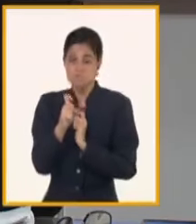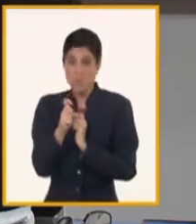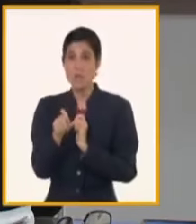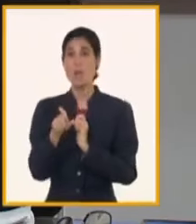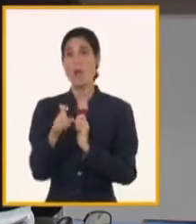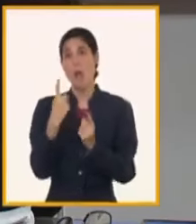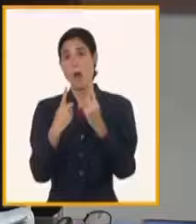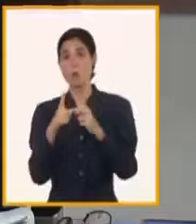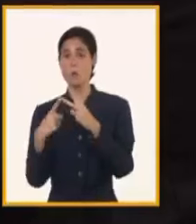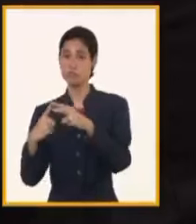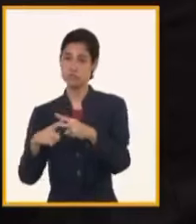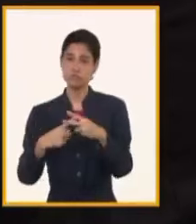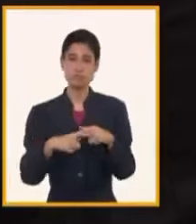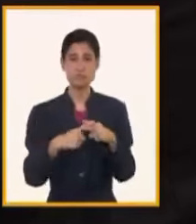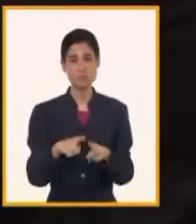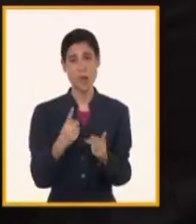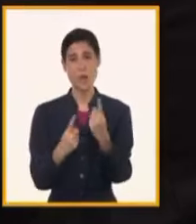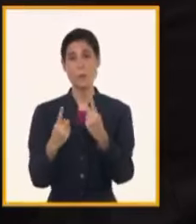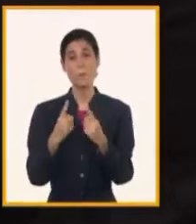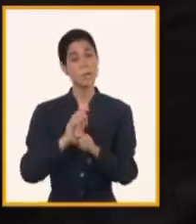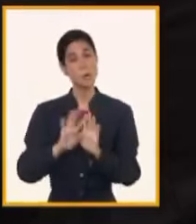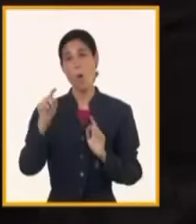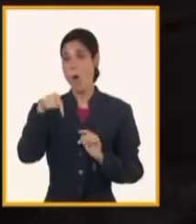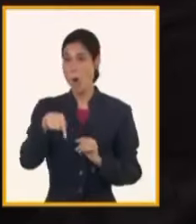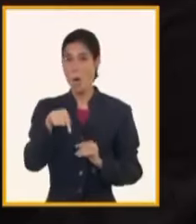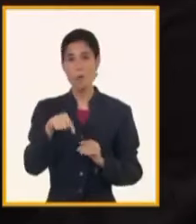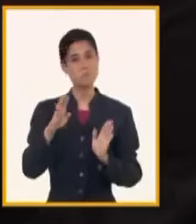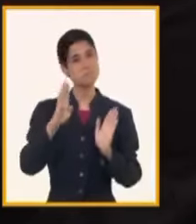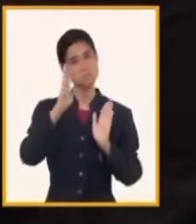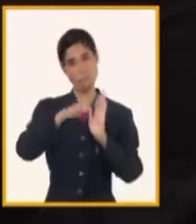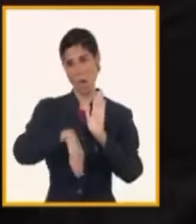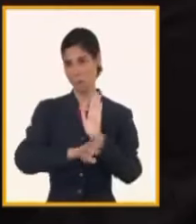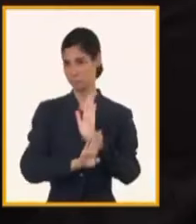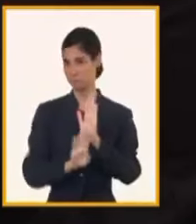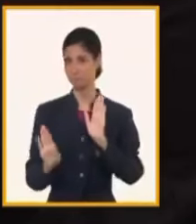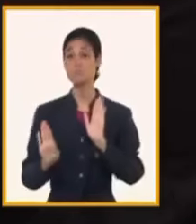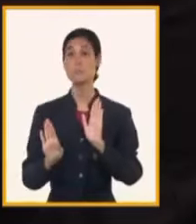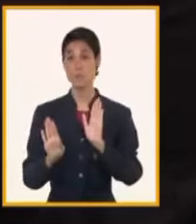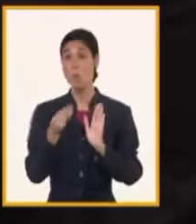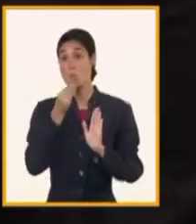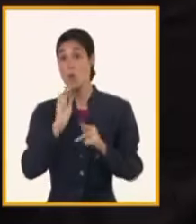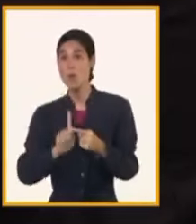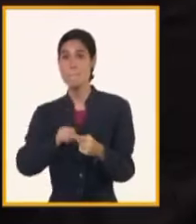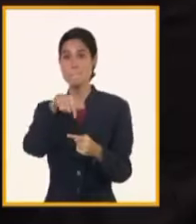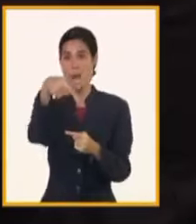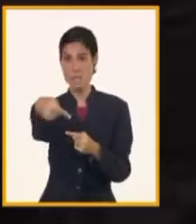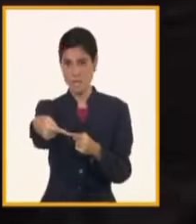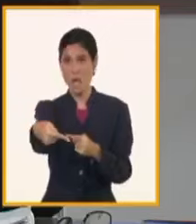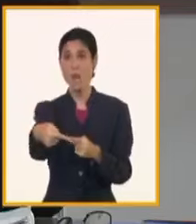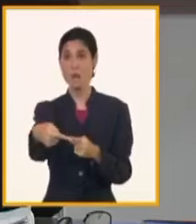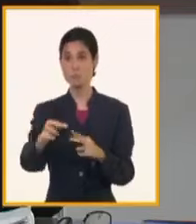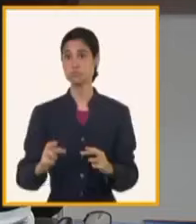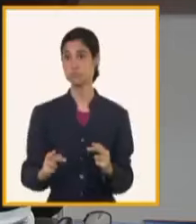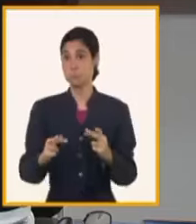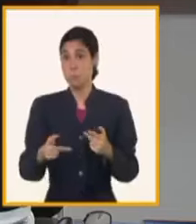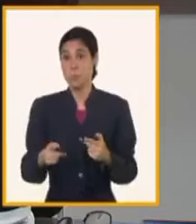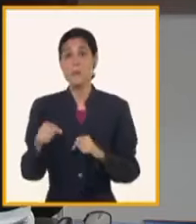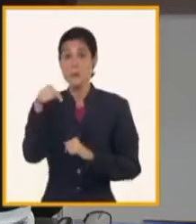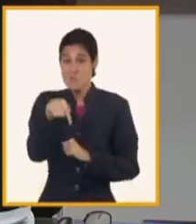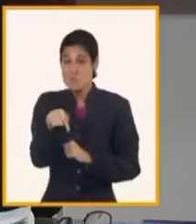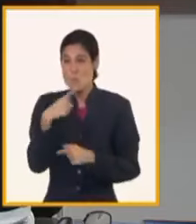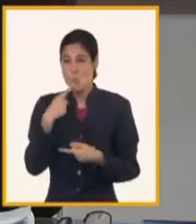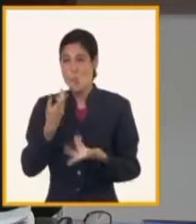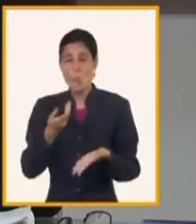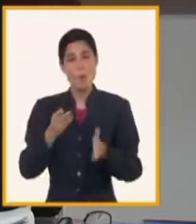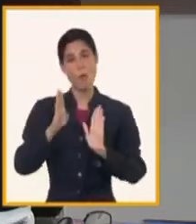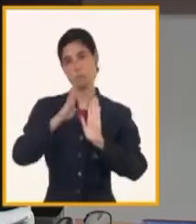están debajo y podrían ser mañana plantas de reserva y mañana pudieran ser plantas y pudieran ser plantas de reserva también el estado técnico